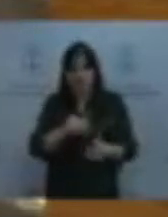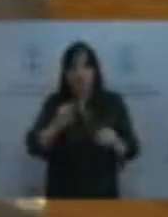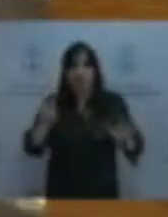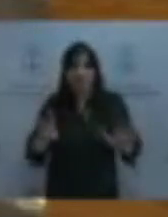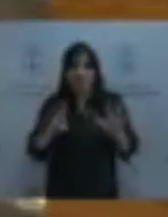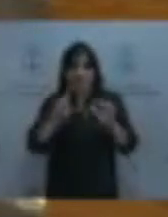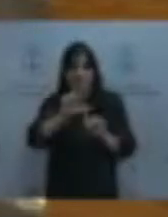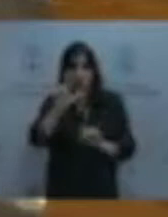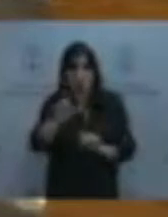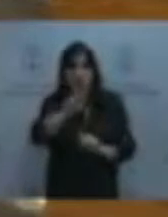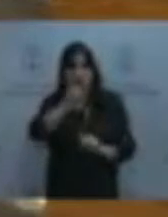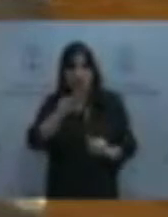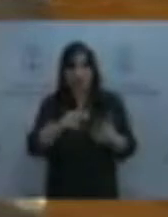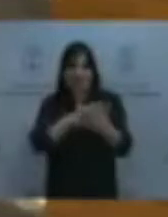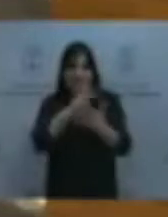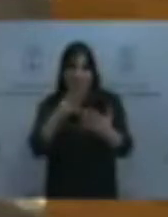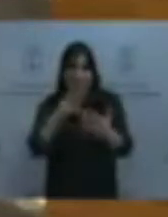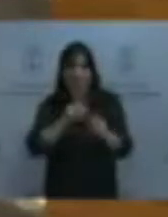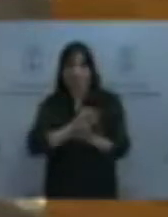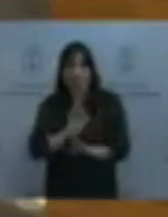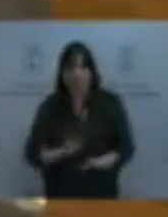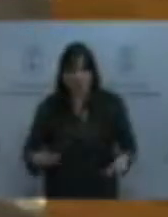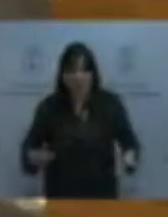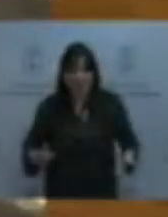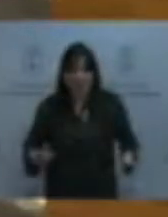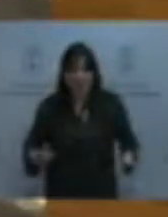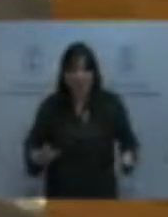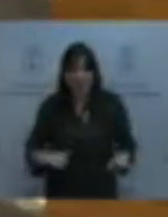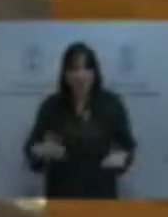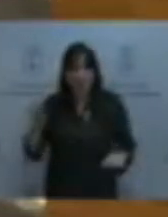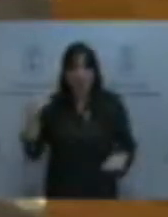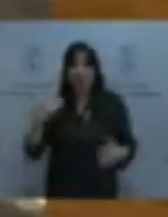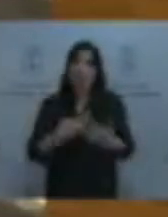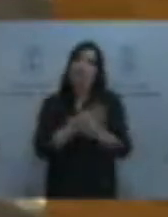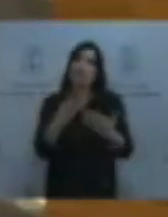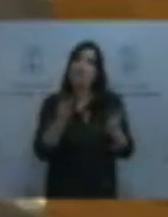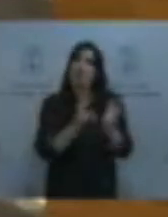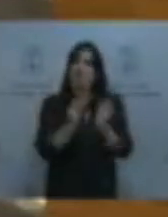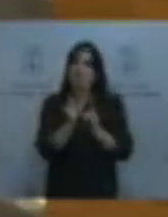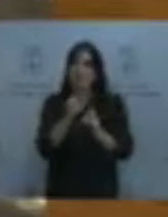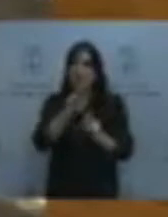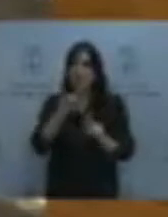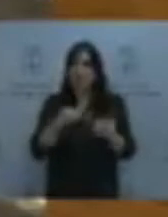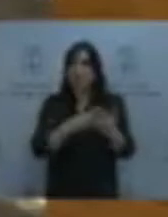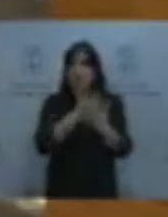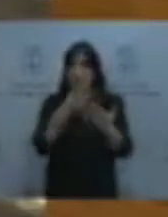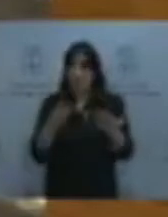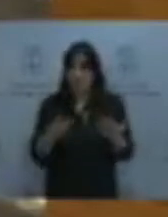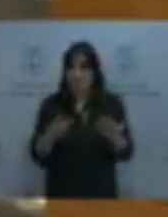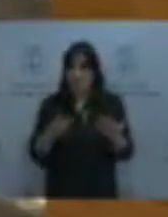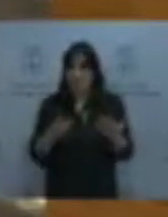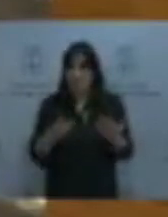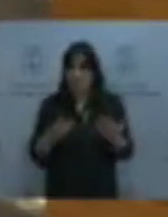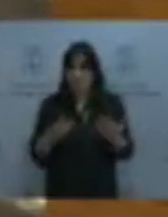Finalmente, el pasado 19 de abril de 2018, se emitió resolución por parte